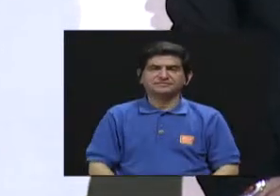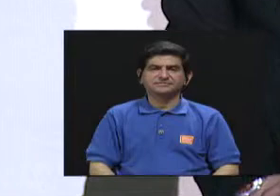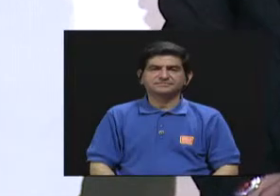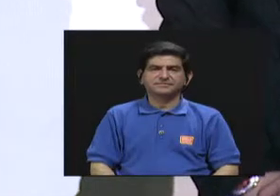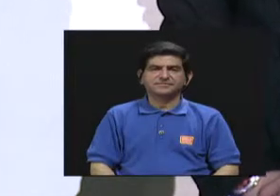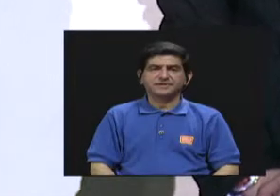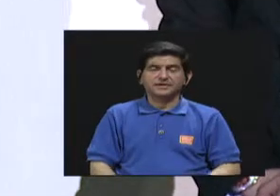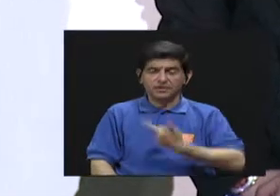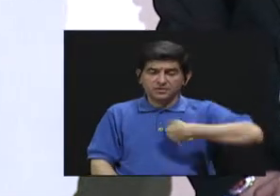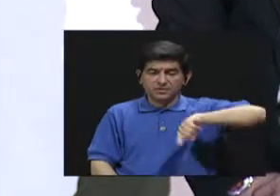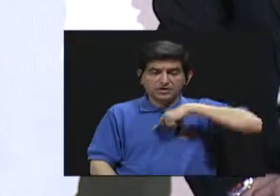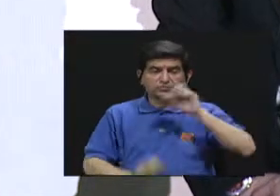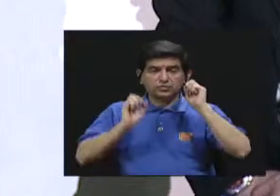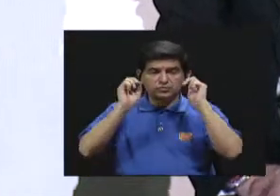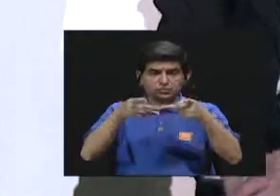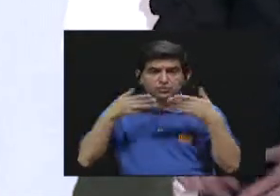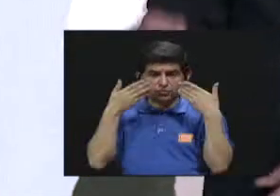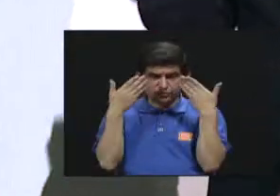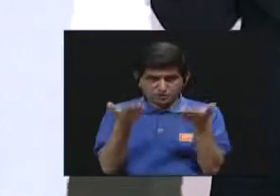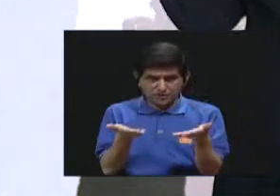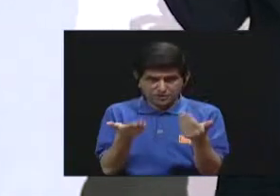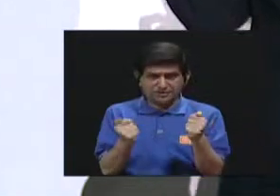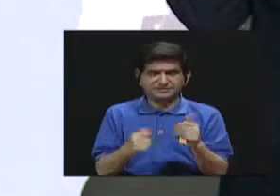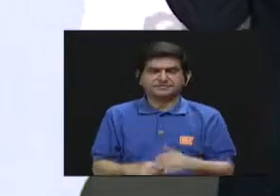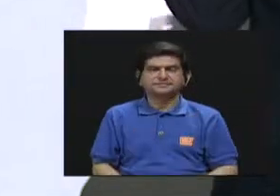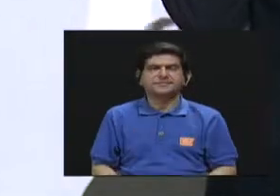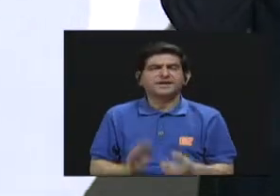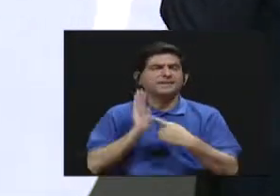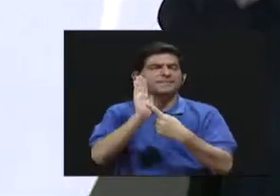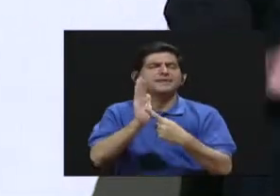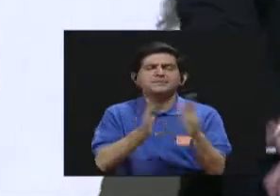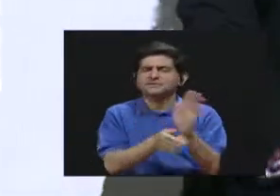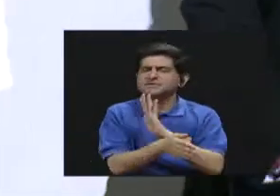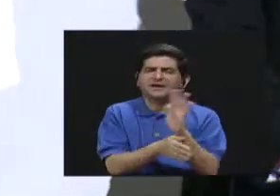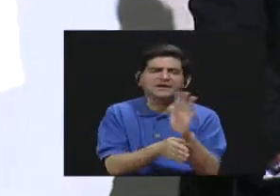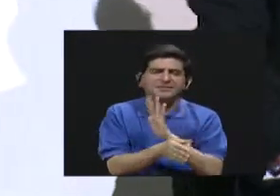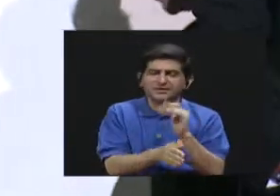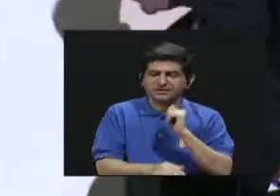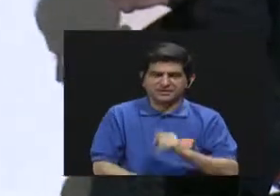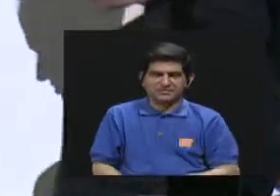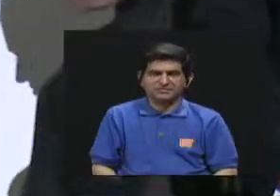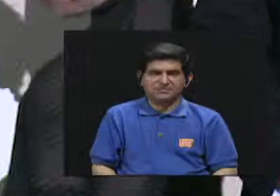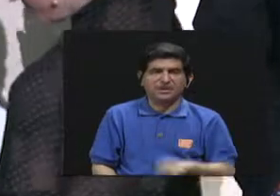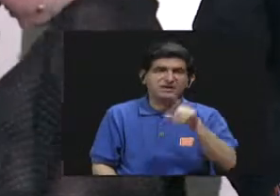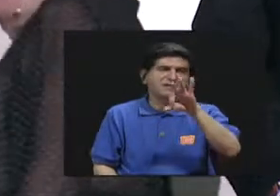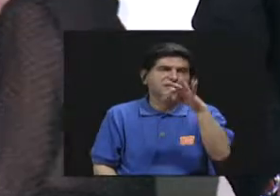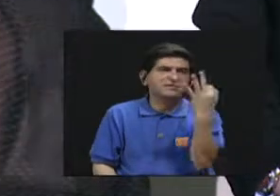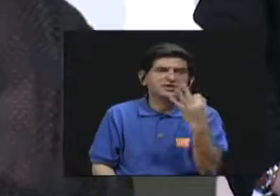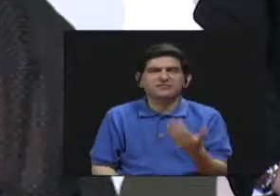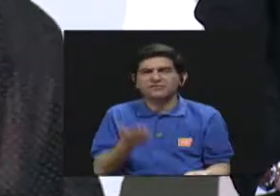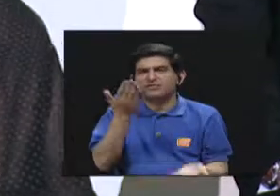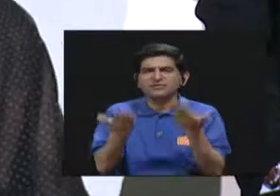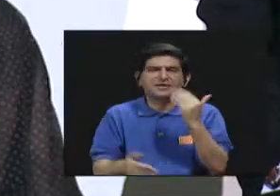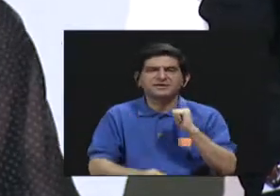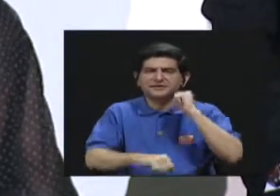darnos realmente el chance de presentar esta peli y de alguna manera crear, o sea, un vínculo